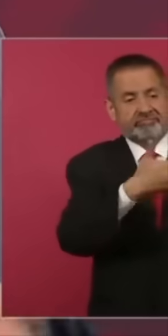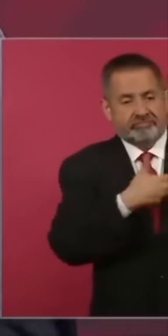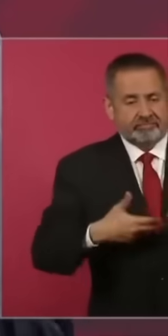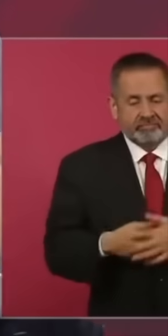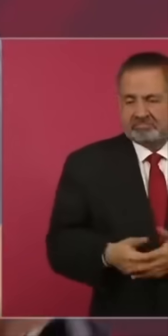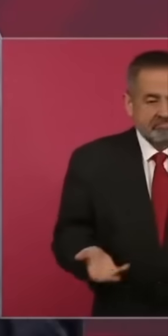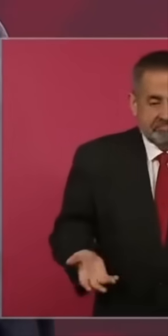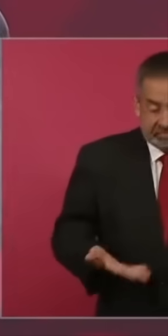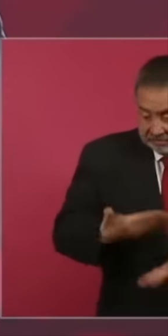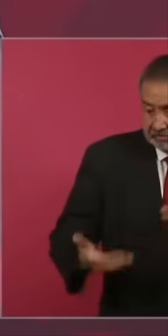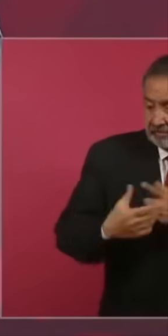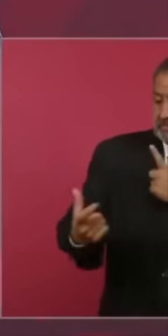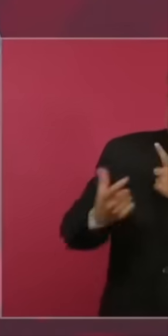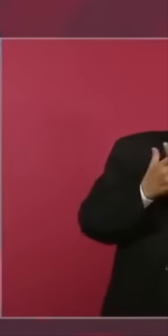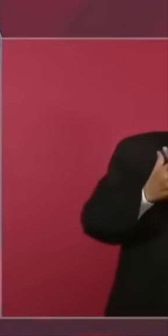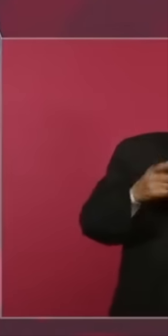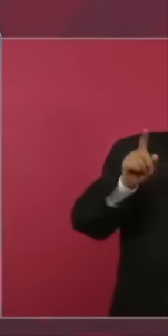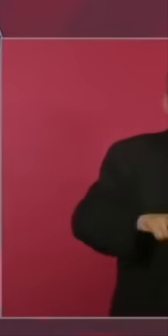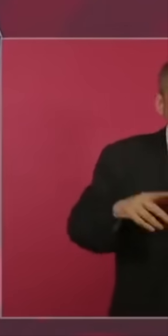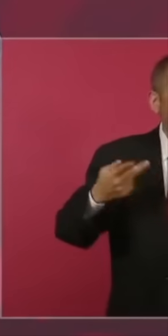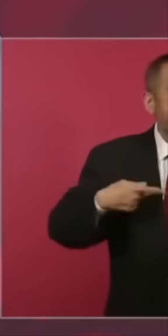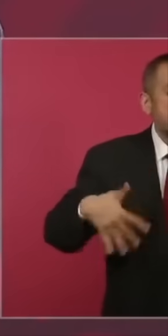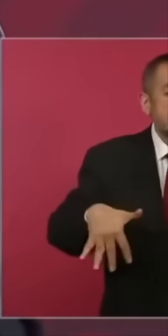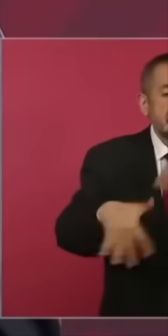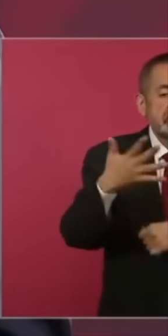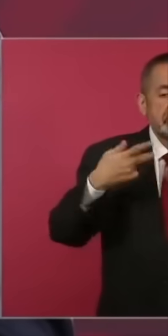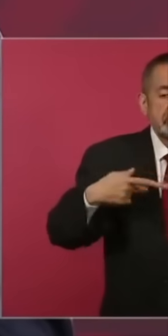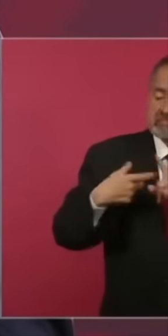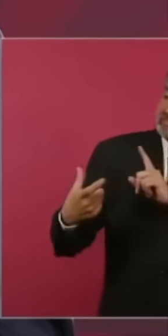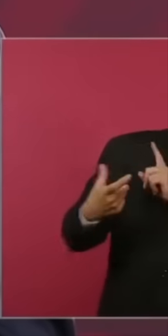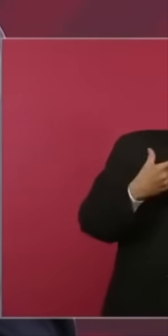Ahora me cuidan 15 compañeras,